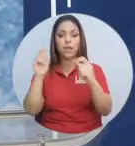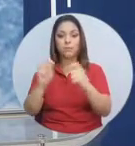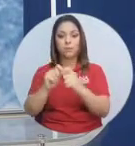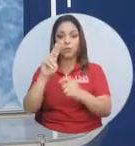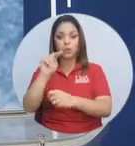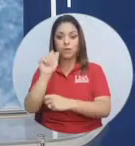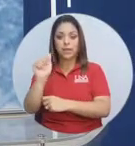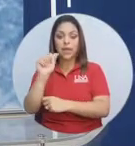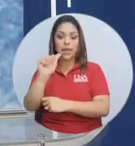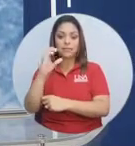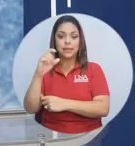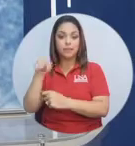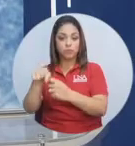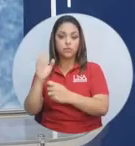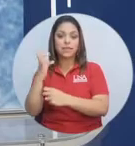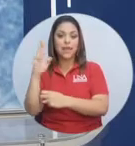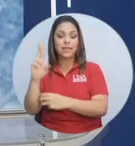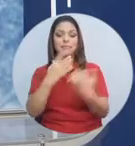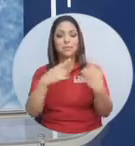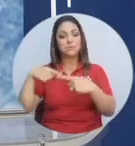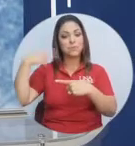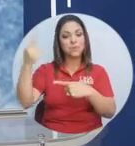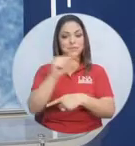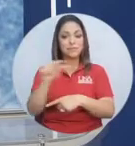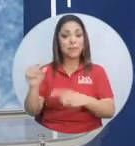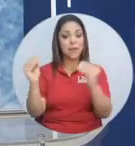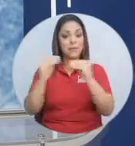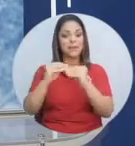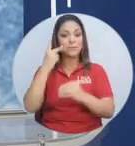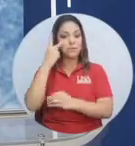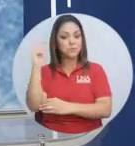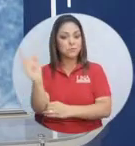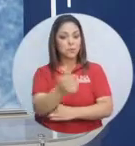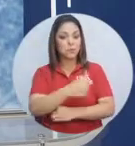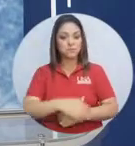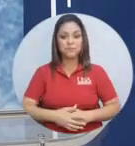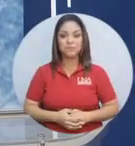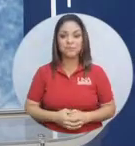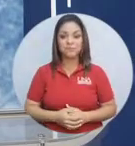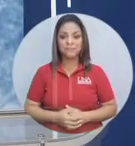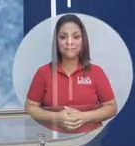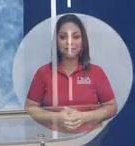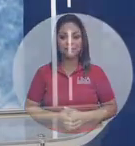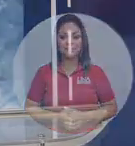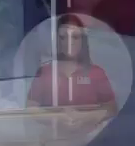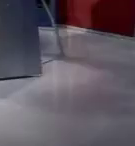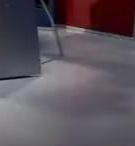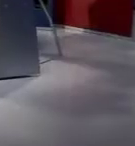www.unacomunica.una.ac.cr. Te esperamos la próxima semana con más. Hasta pronto.